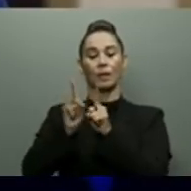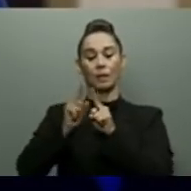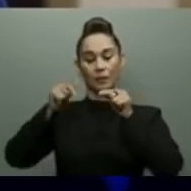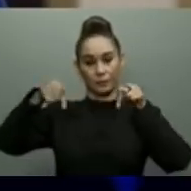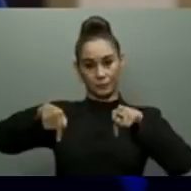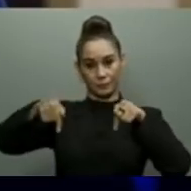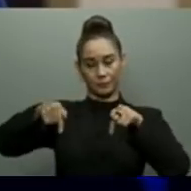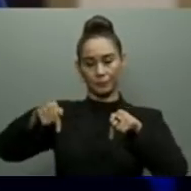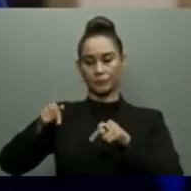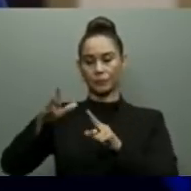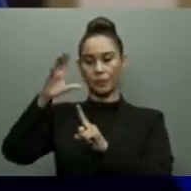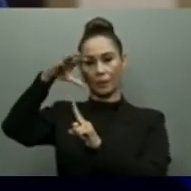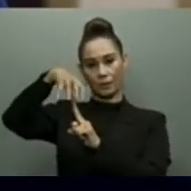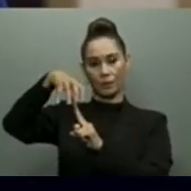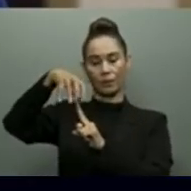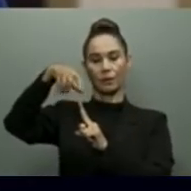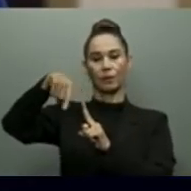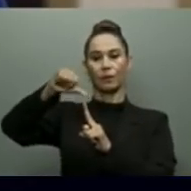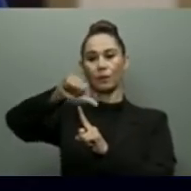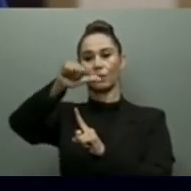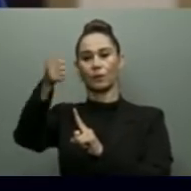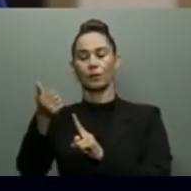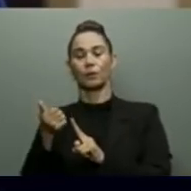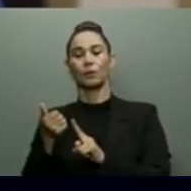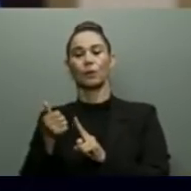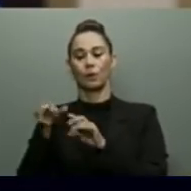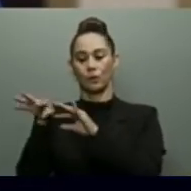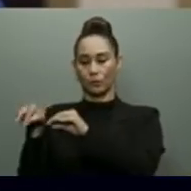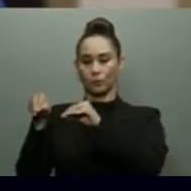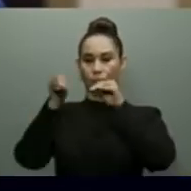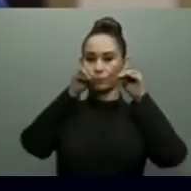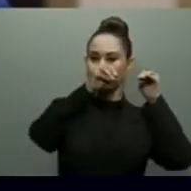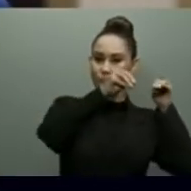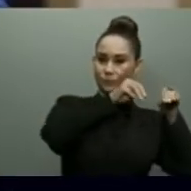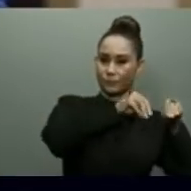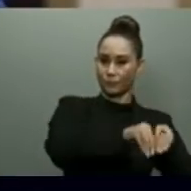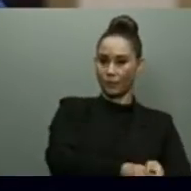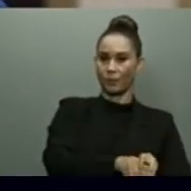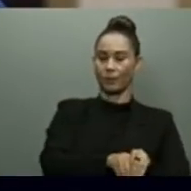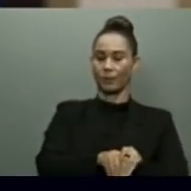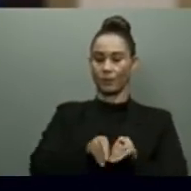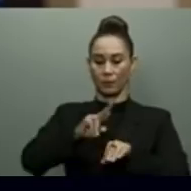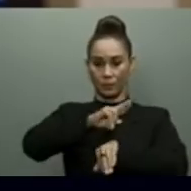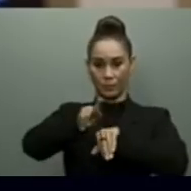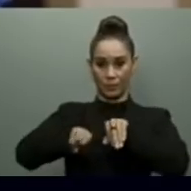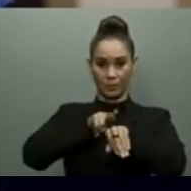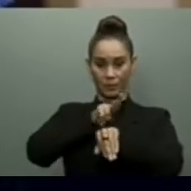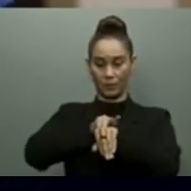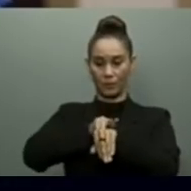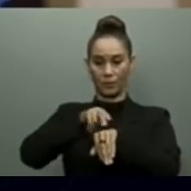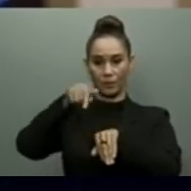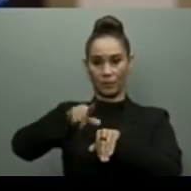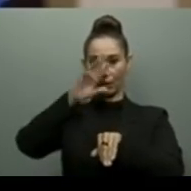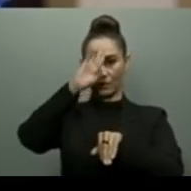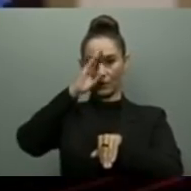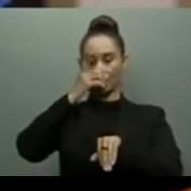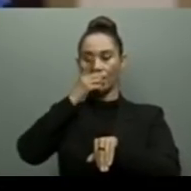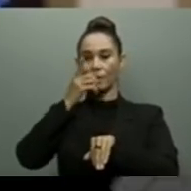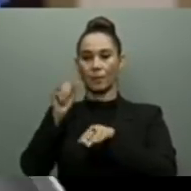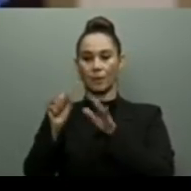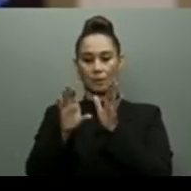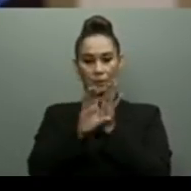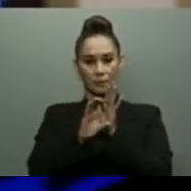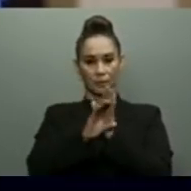aquí también en el Palacio de la Presidencia y otros lo moveremos a regiones del país para simular la